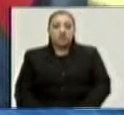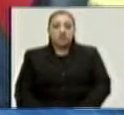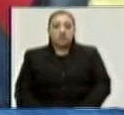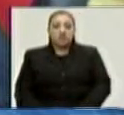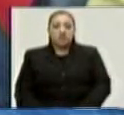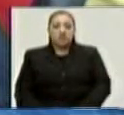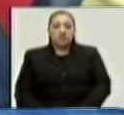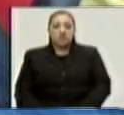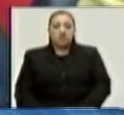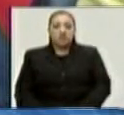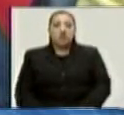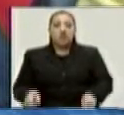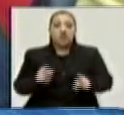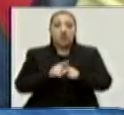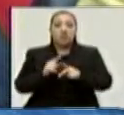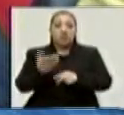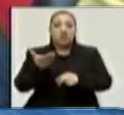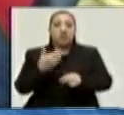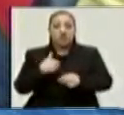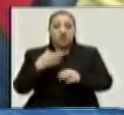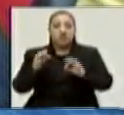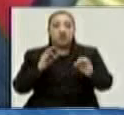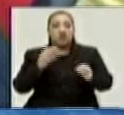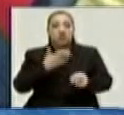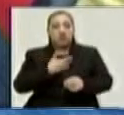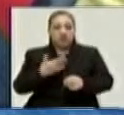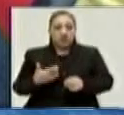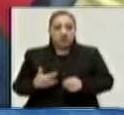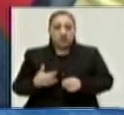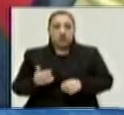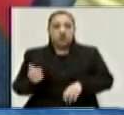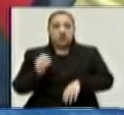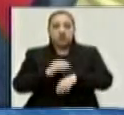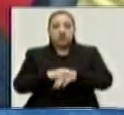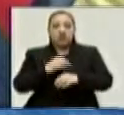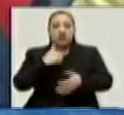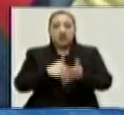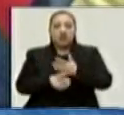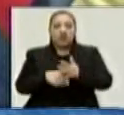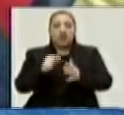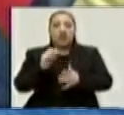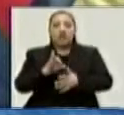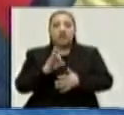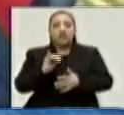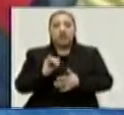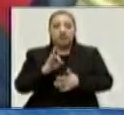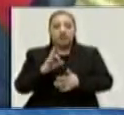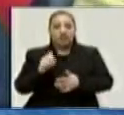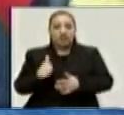También he sido solicitado, señorita presidenta, respecto de la carta de la FIFA.